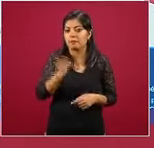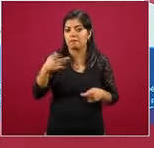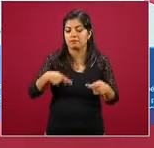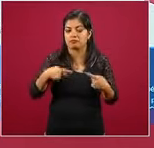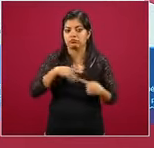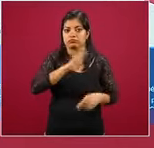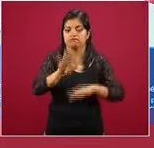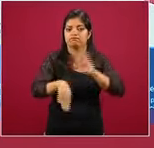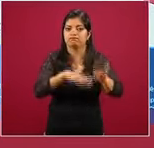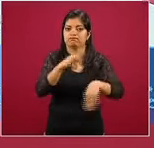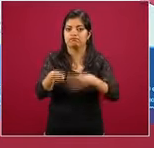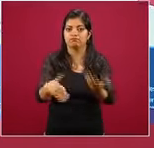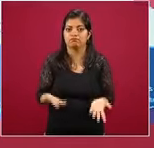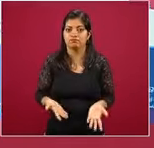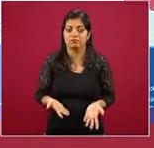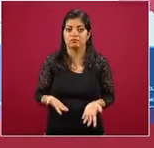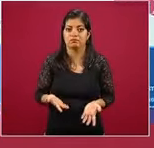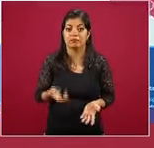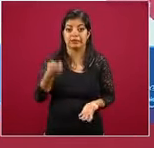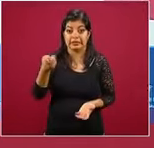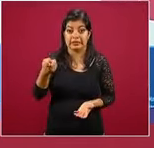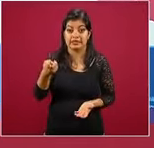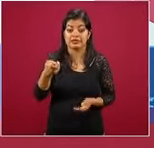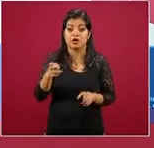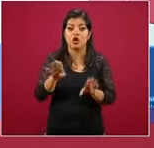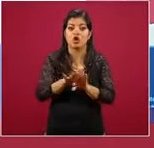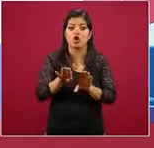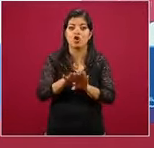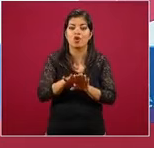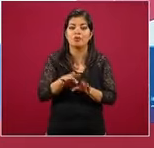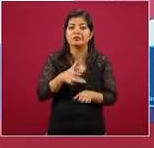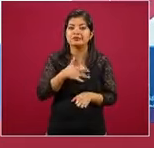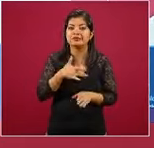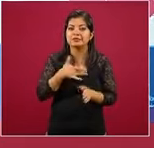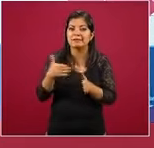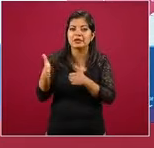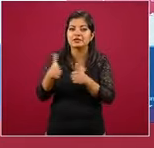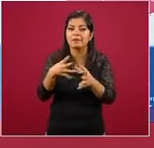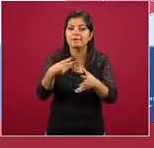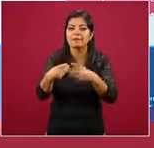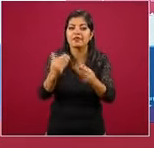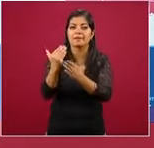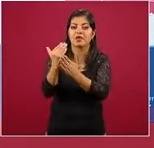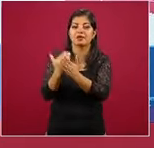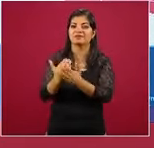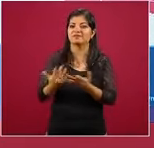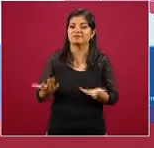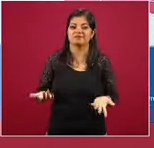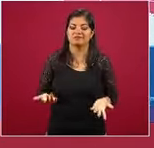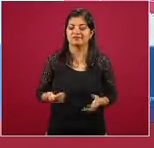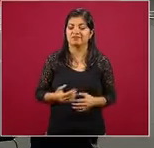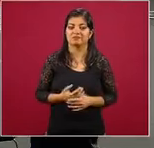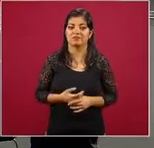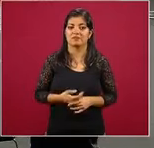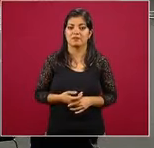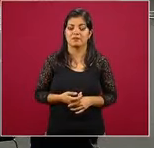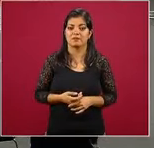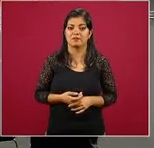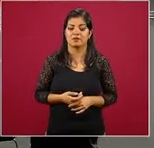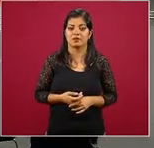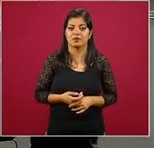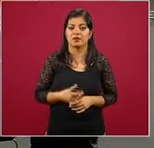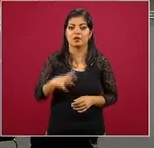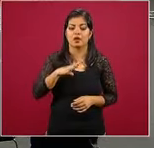obviamente ya no se resta el impacto que tuvo la epidemia en ellas y ellos.